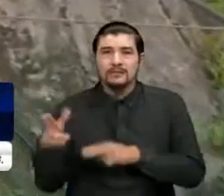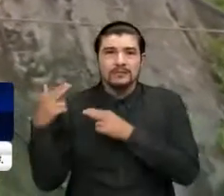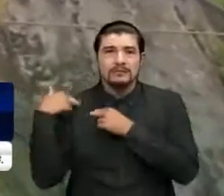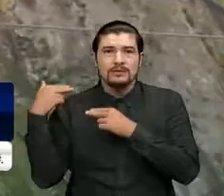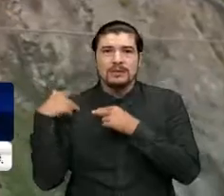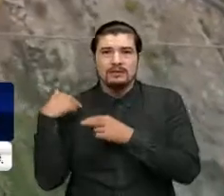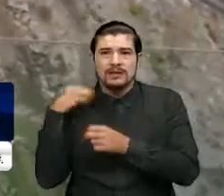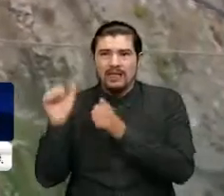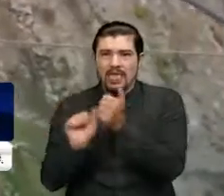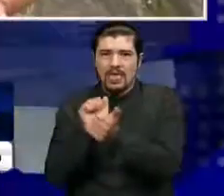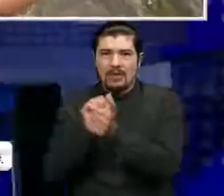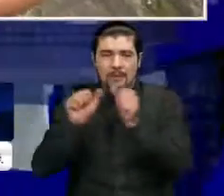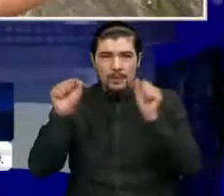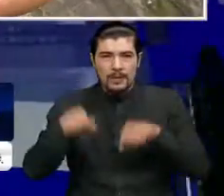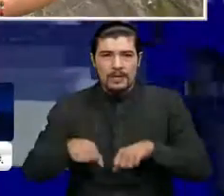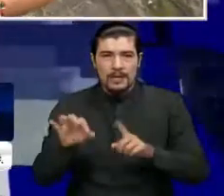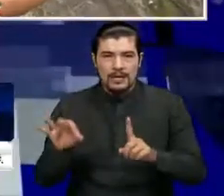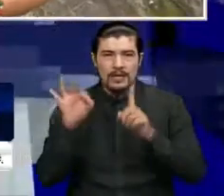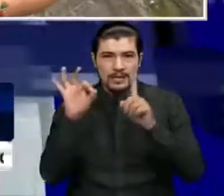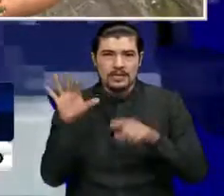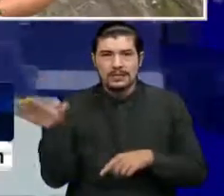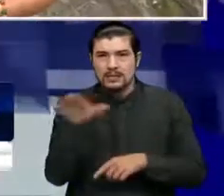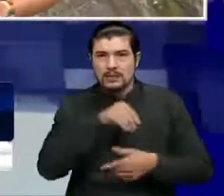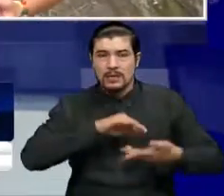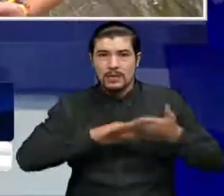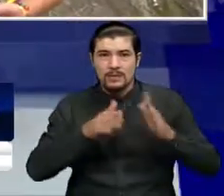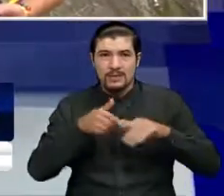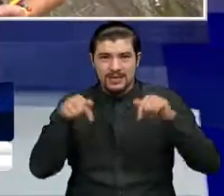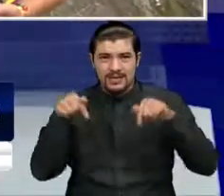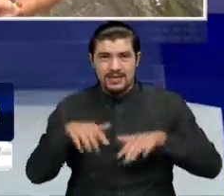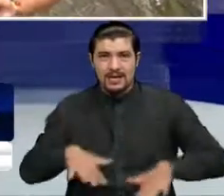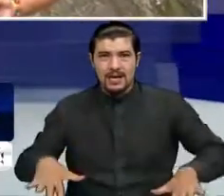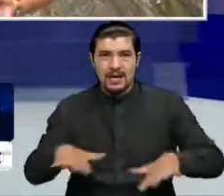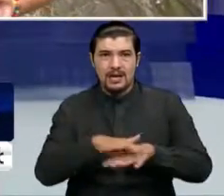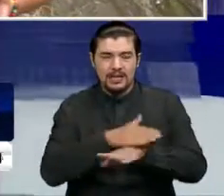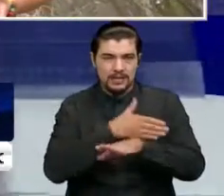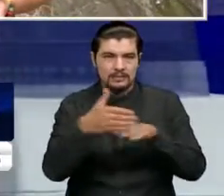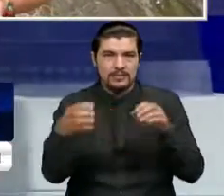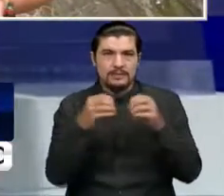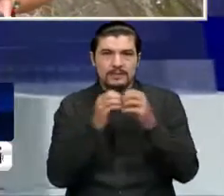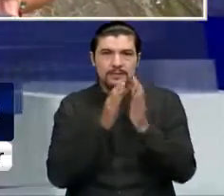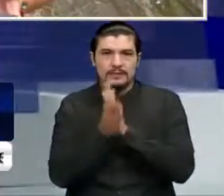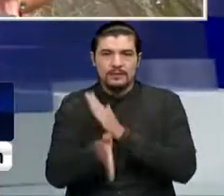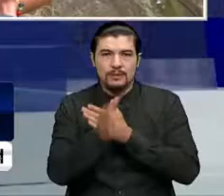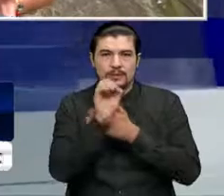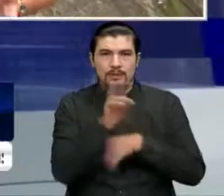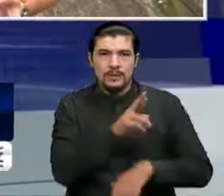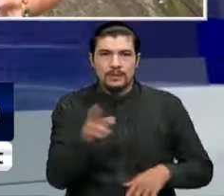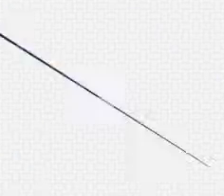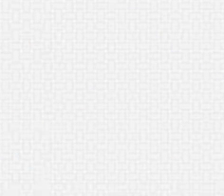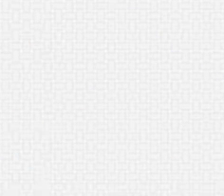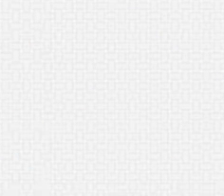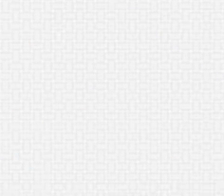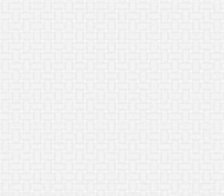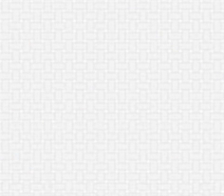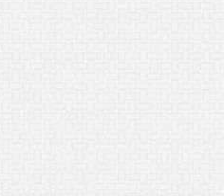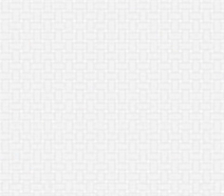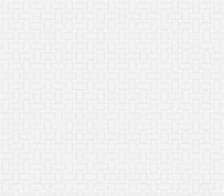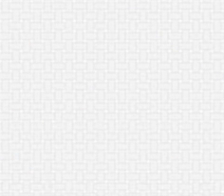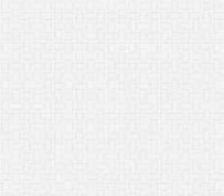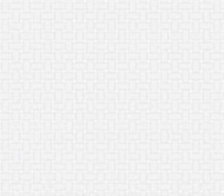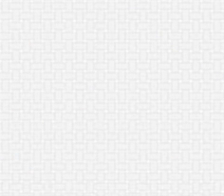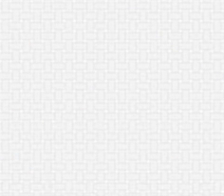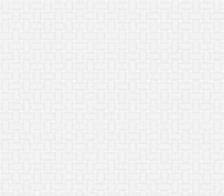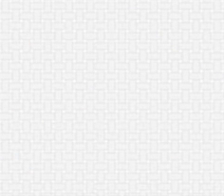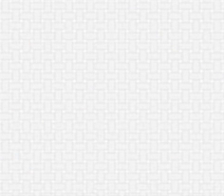encerramiento para garantizar la seguridad de la comunidad que transita en este sector está toda la información ustedes en estudio feliz al canal tro